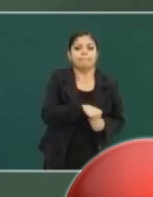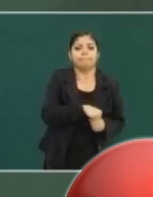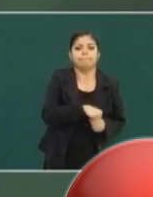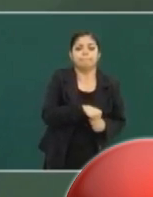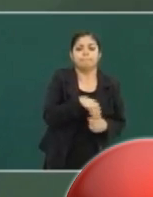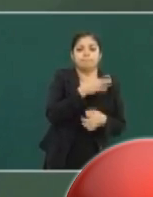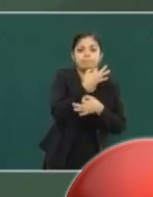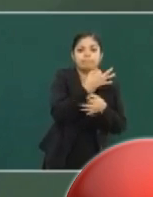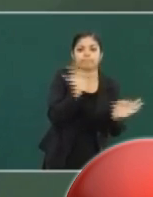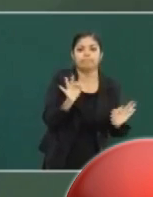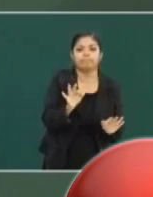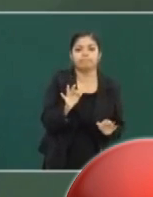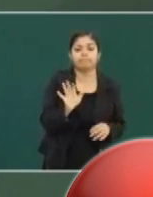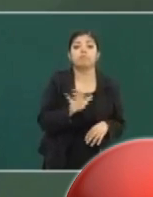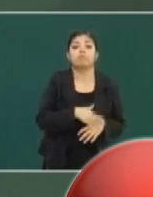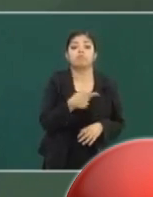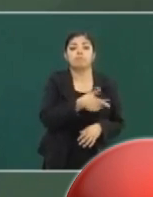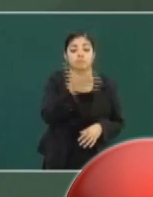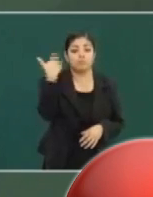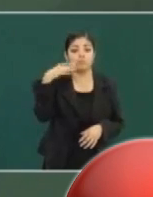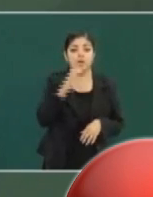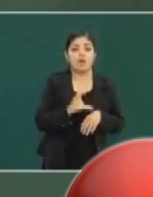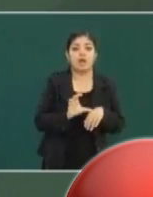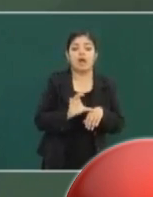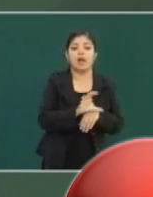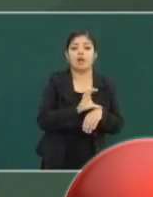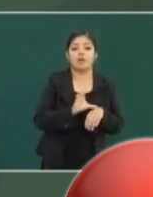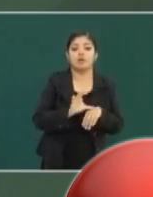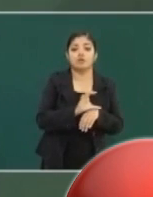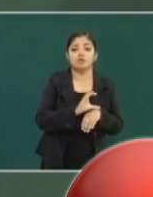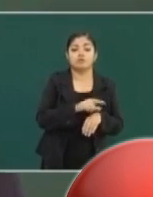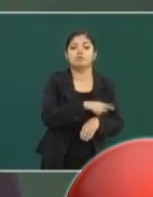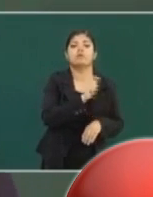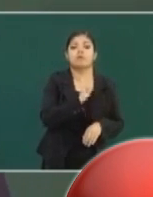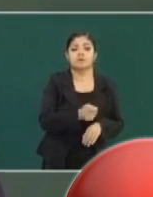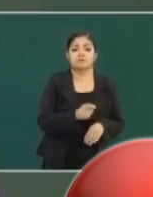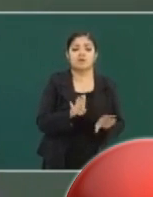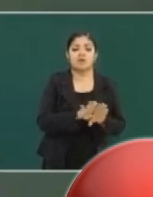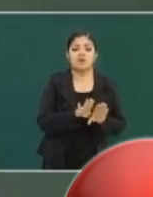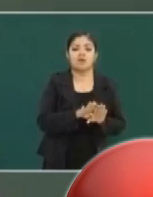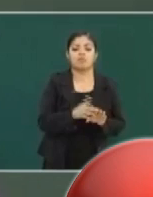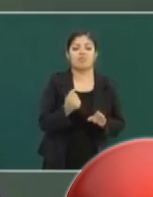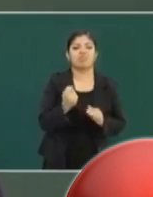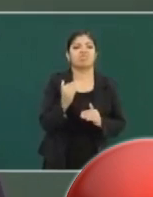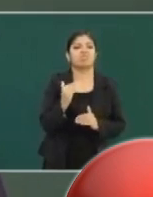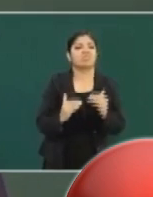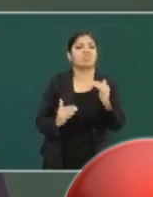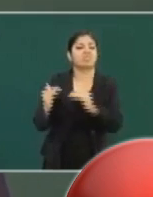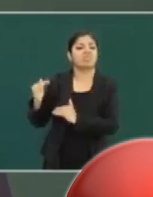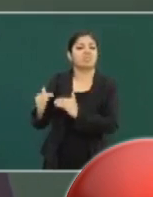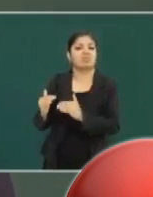porque Salinas es el padre de la desigualdad moderna.